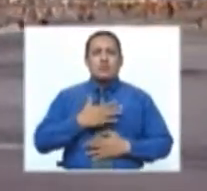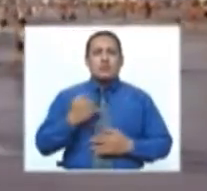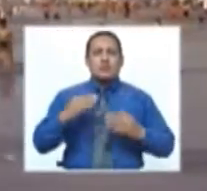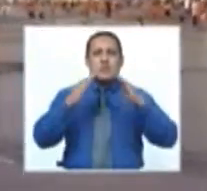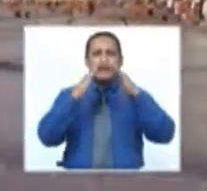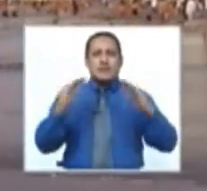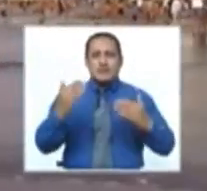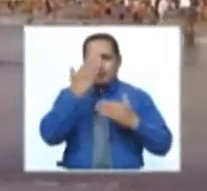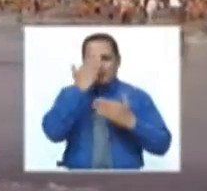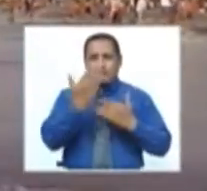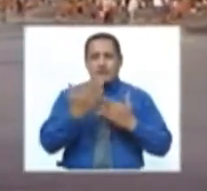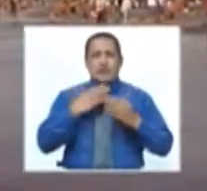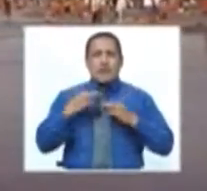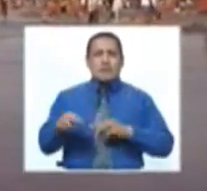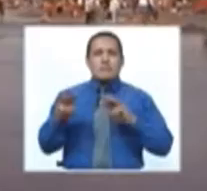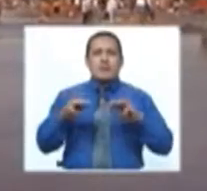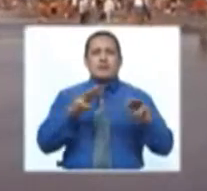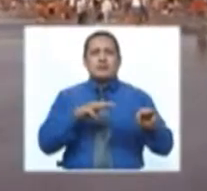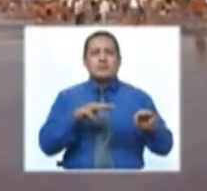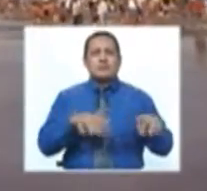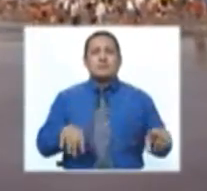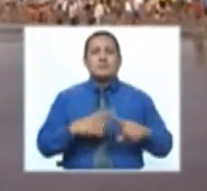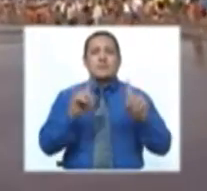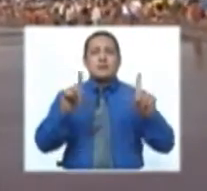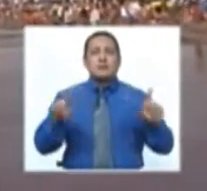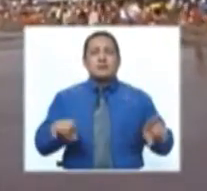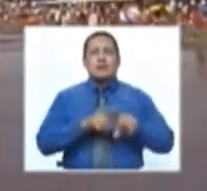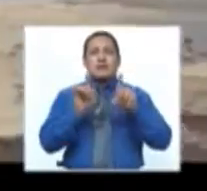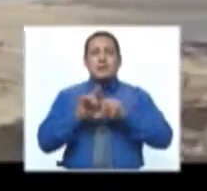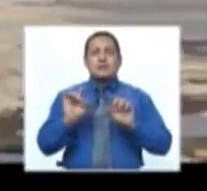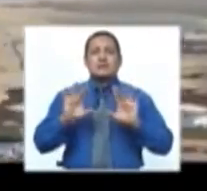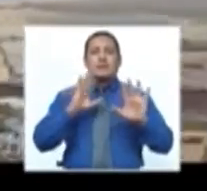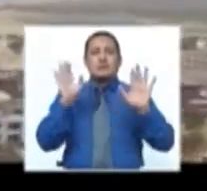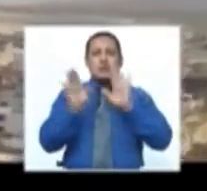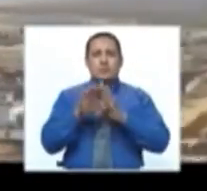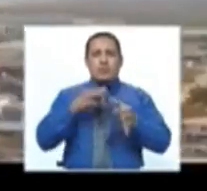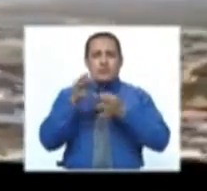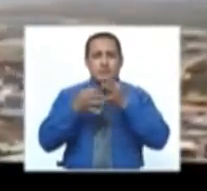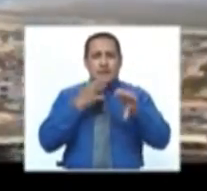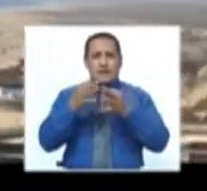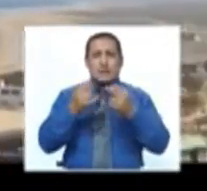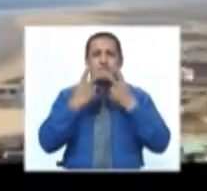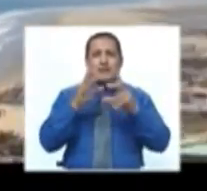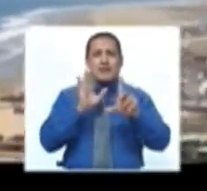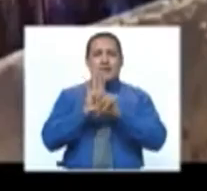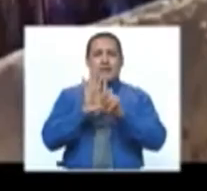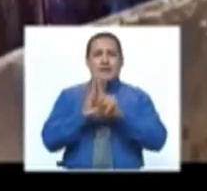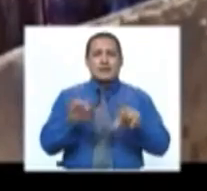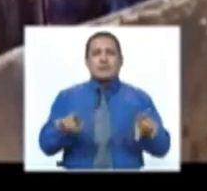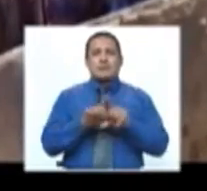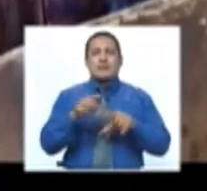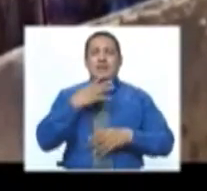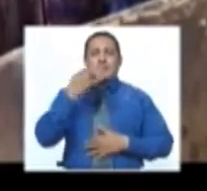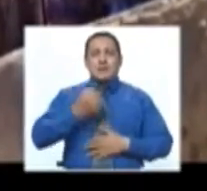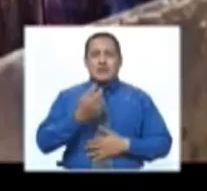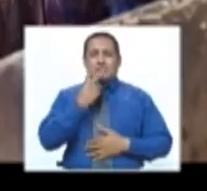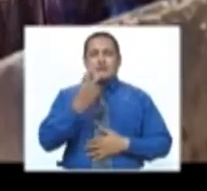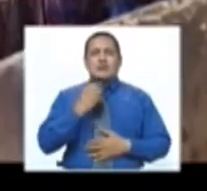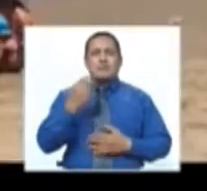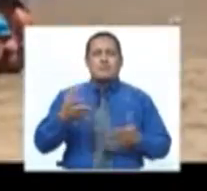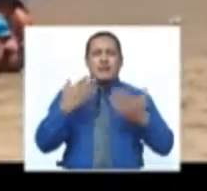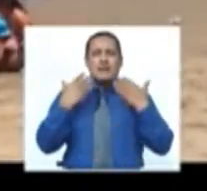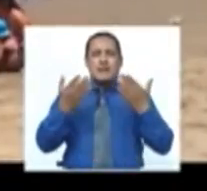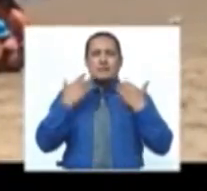propietarios de las casas frente a estas. Sin embargo, pese a estas especificaciones legales, la realidad es que verano